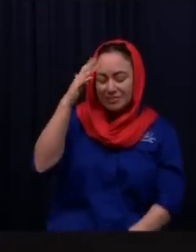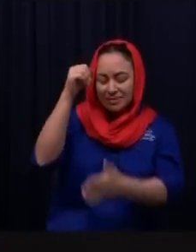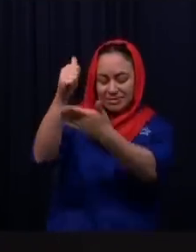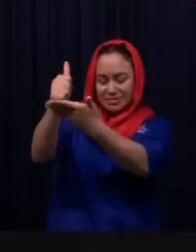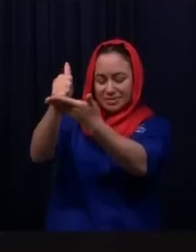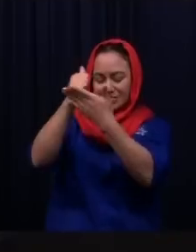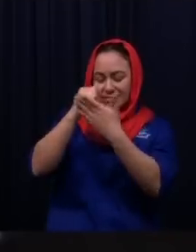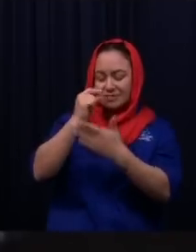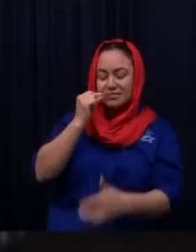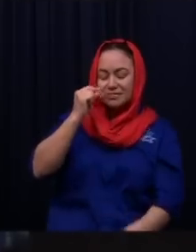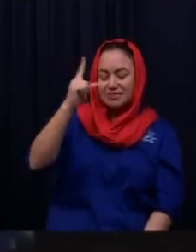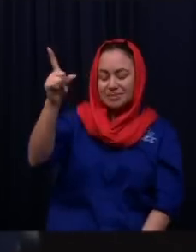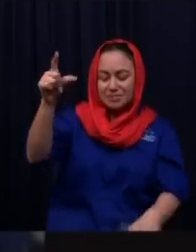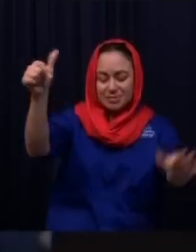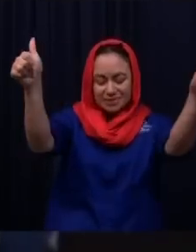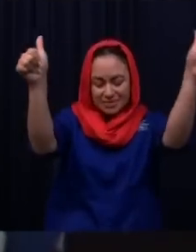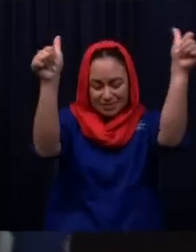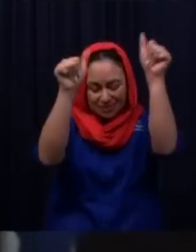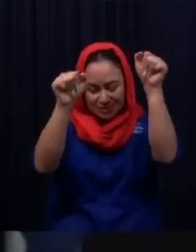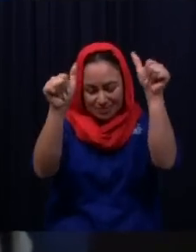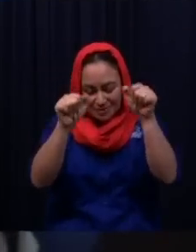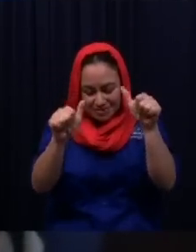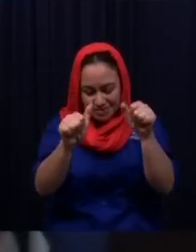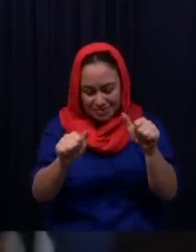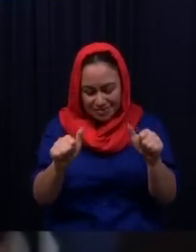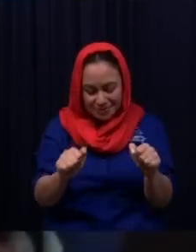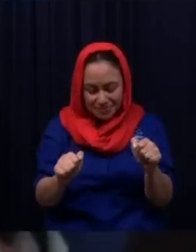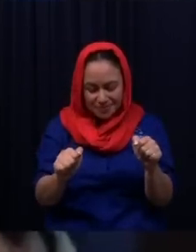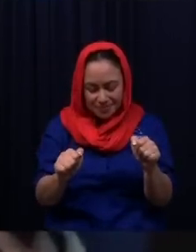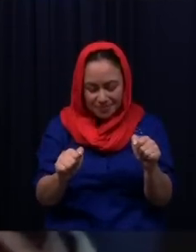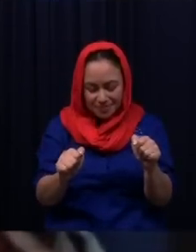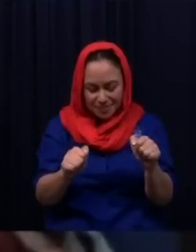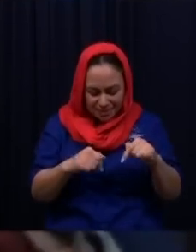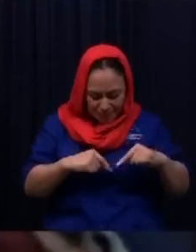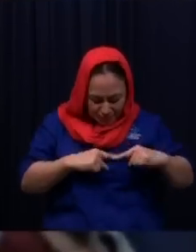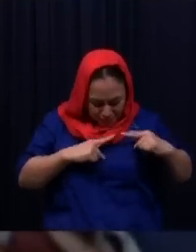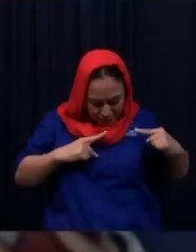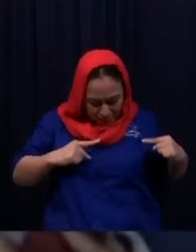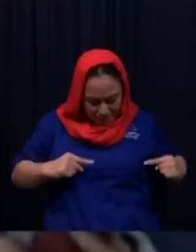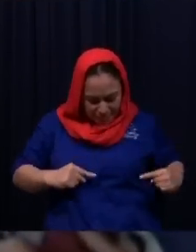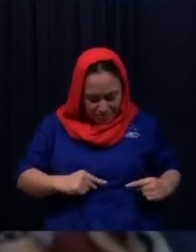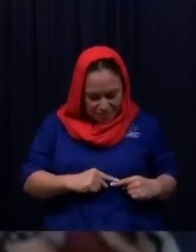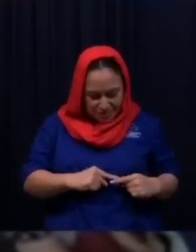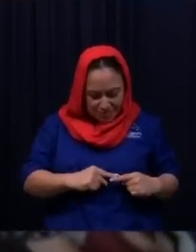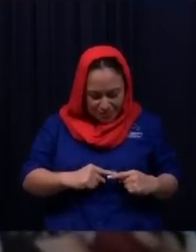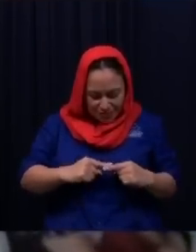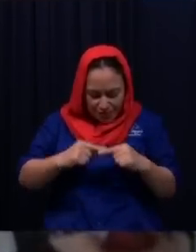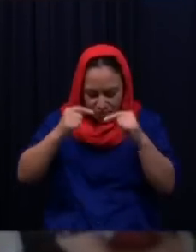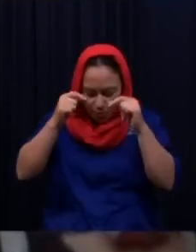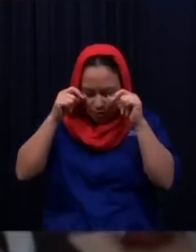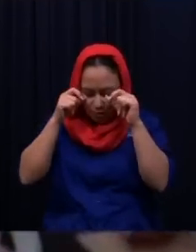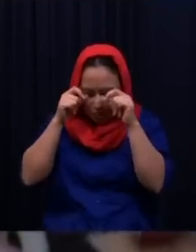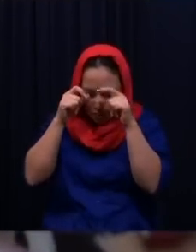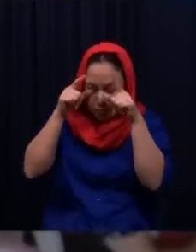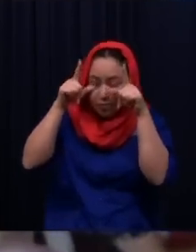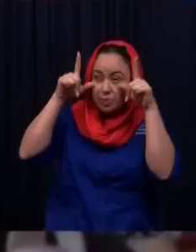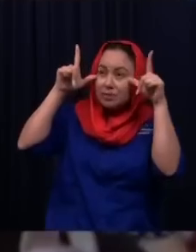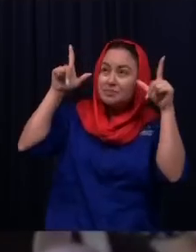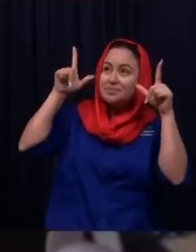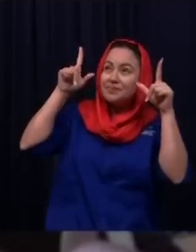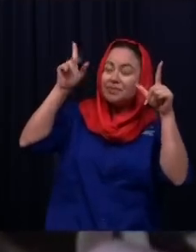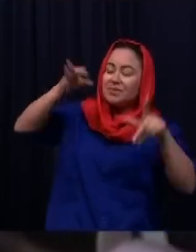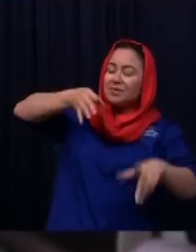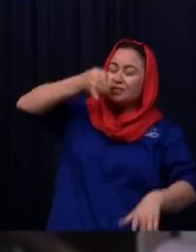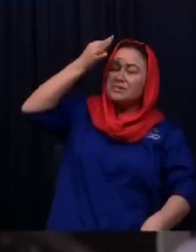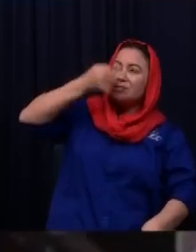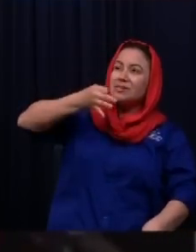Señor, para poder escudriñar dentro de nuestro propio corazón. Abre nuestros ojos, Señor, para llegar a la convicción que